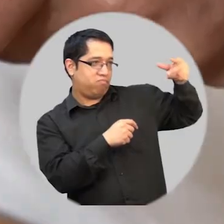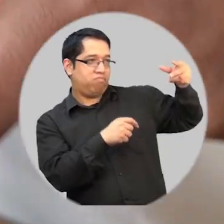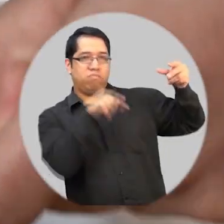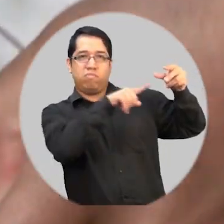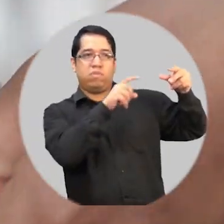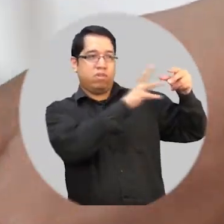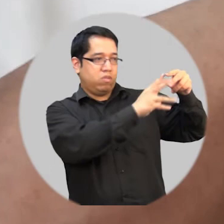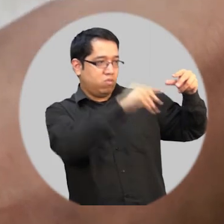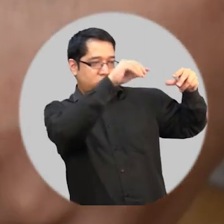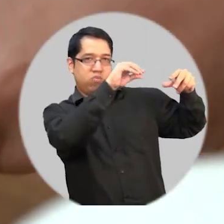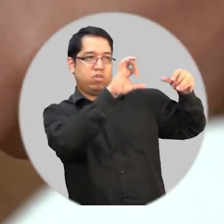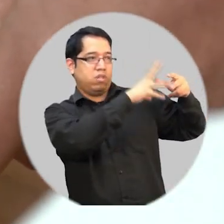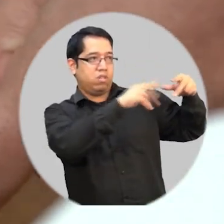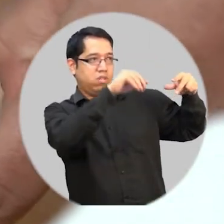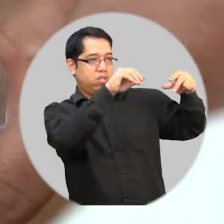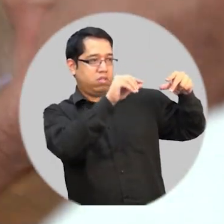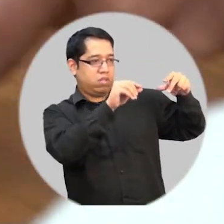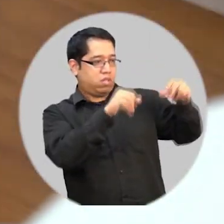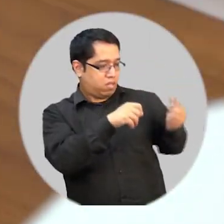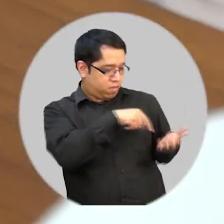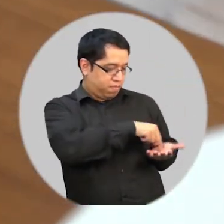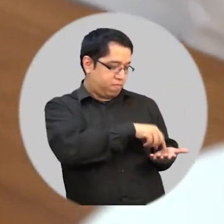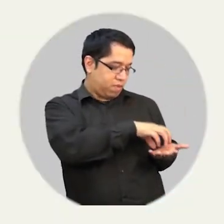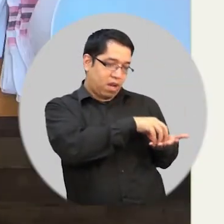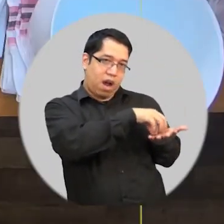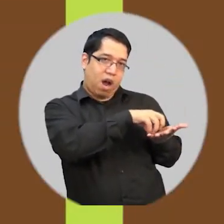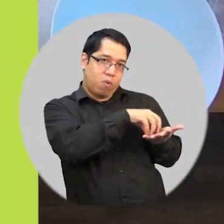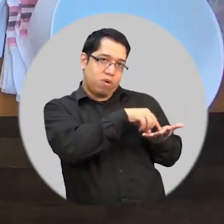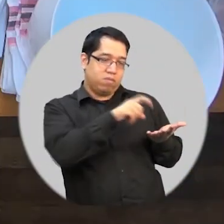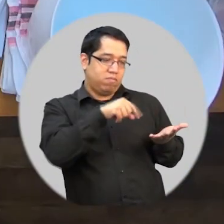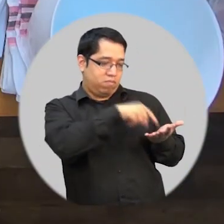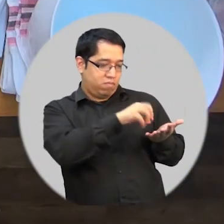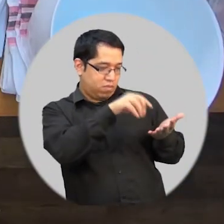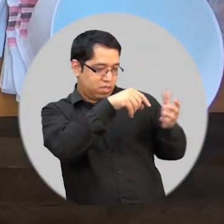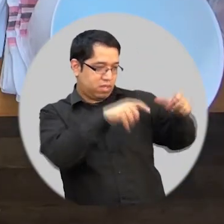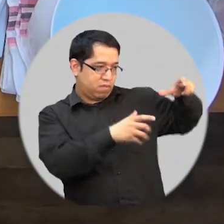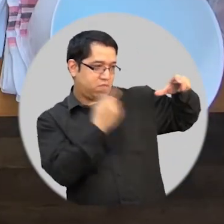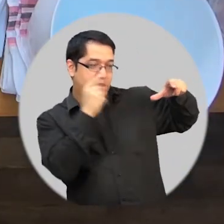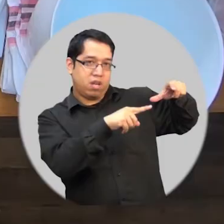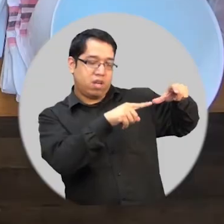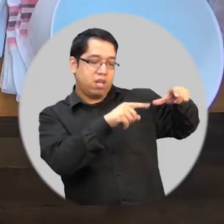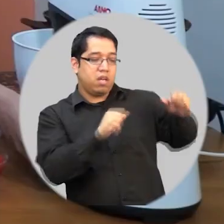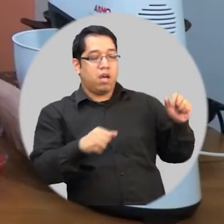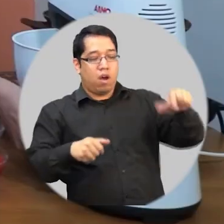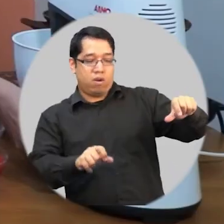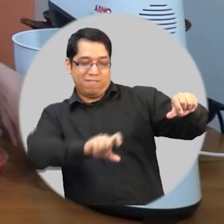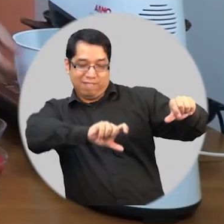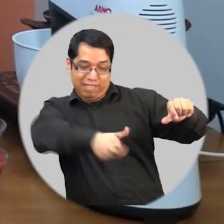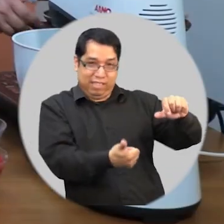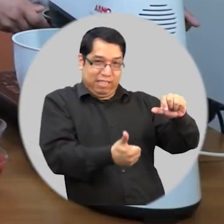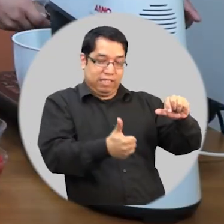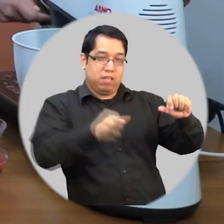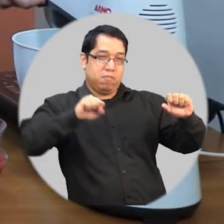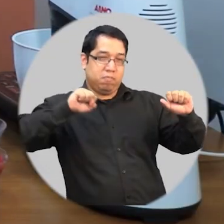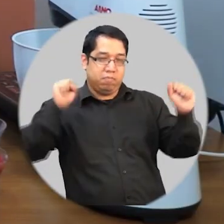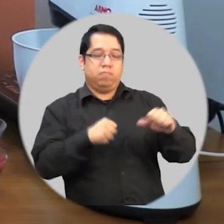Se forma la bolita en el agua, una vez frío. Voy a poner la velocidad máxima para agregar